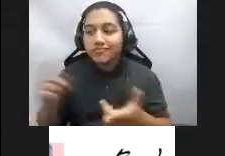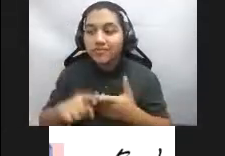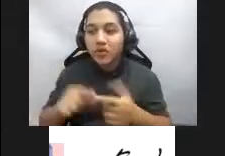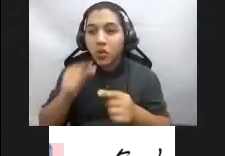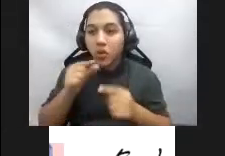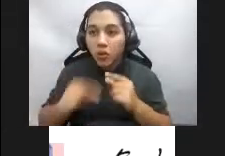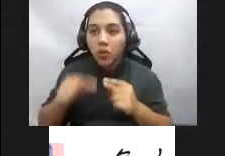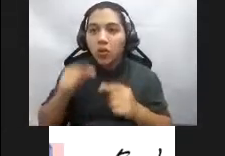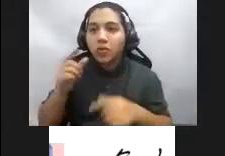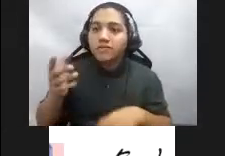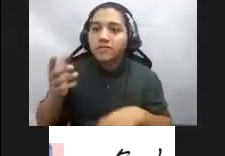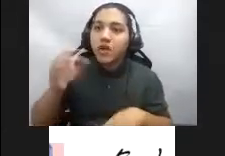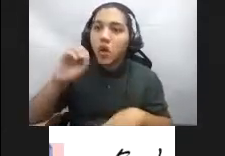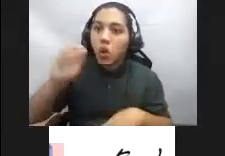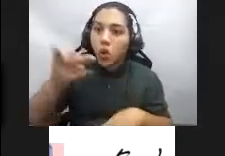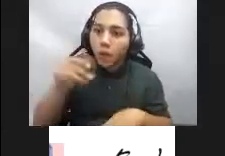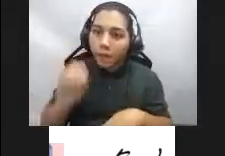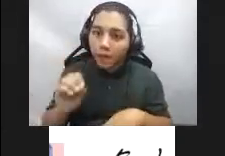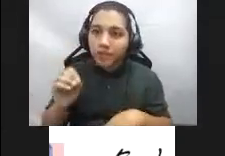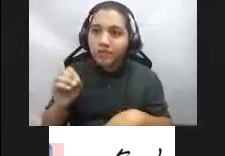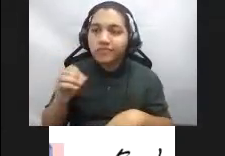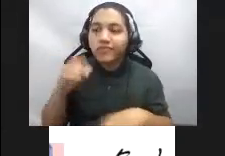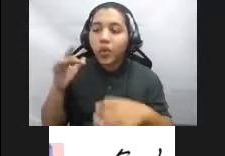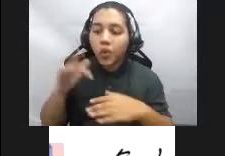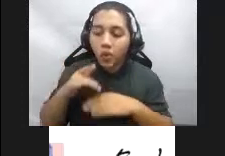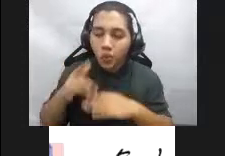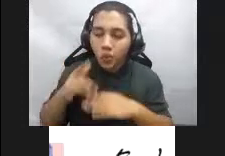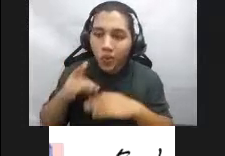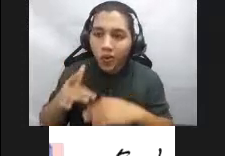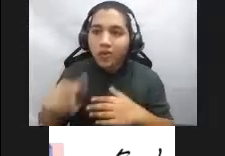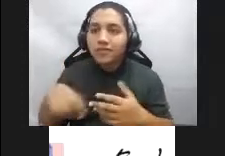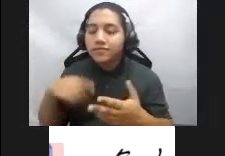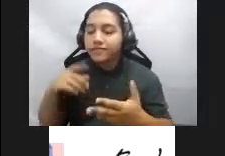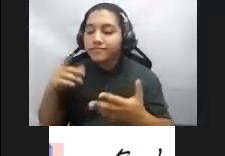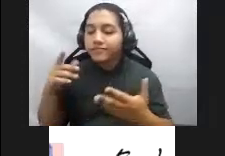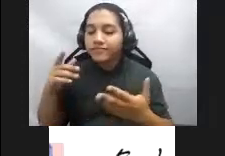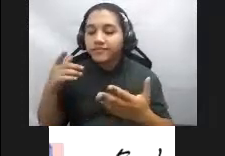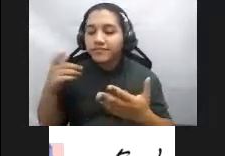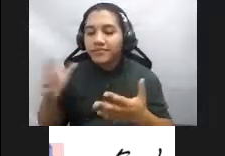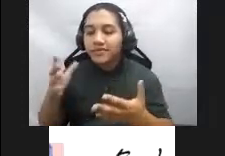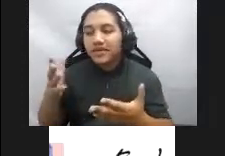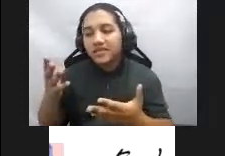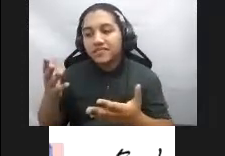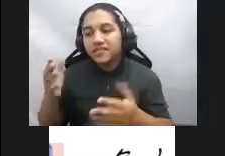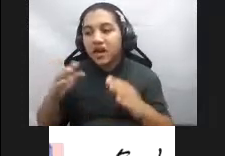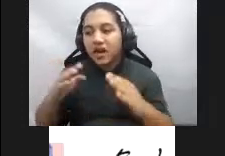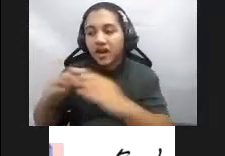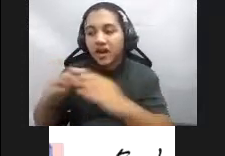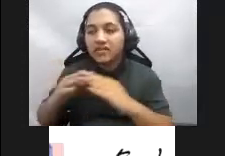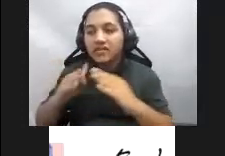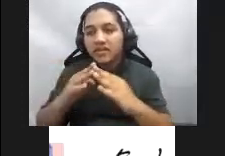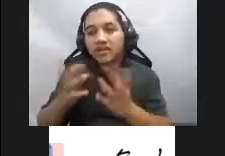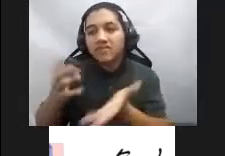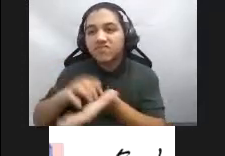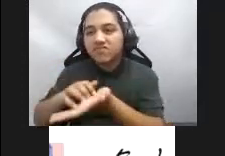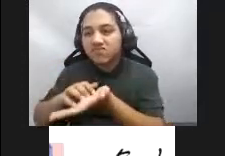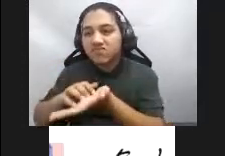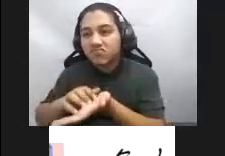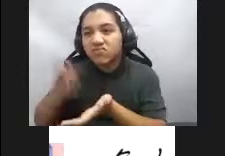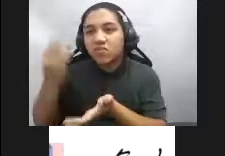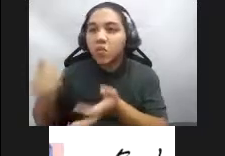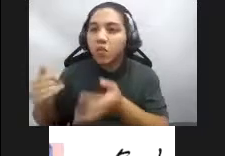opio, campesinos que tenían mucha inestabilidad en la aldea donde vivían, por las continuas guerras que ocurrían